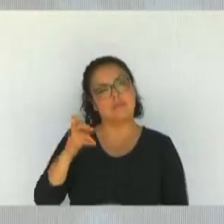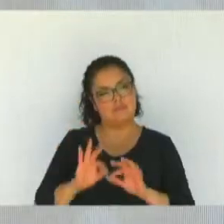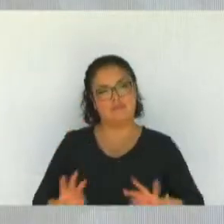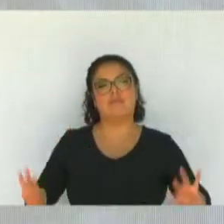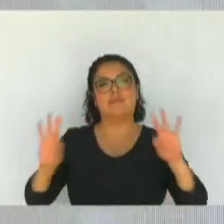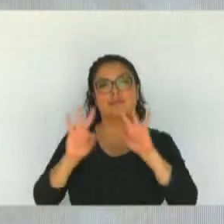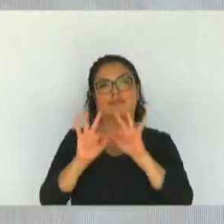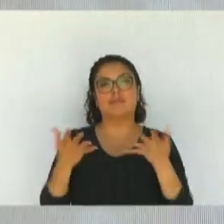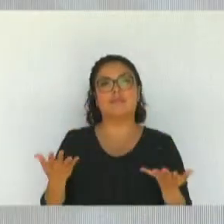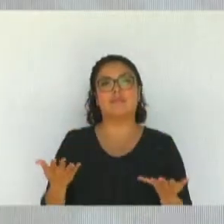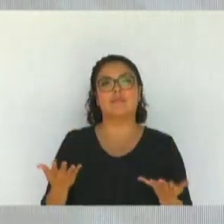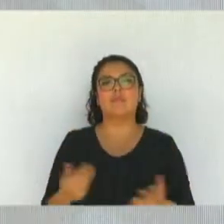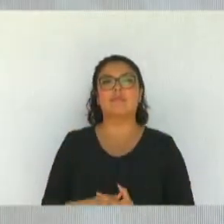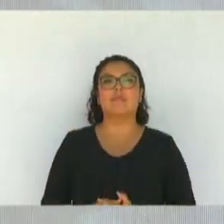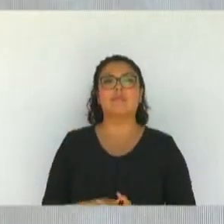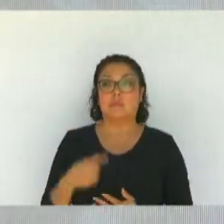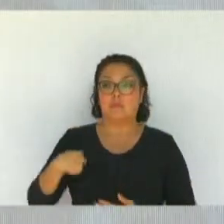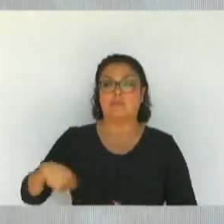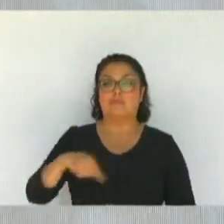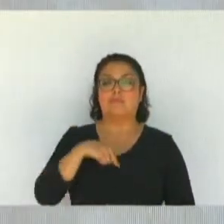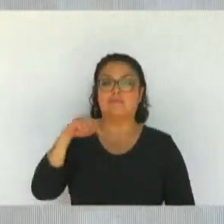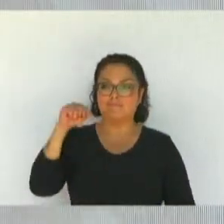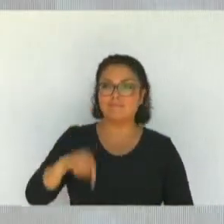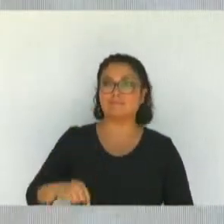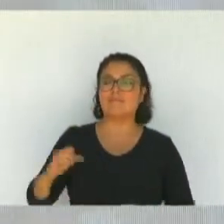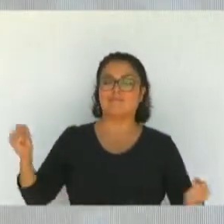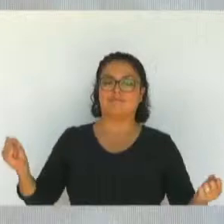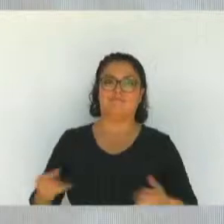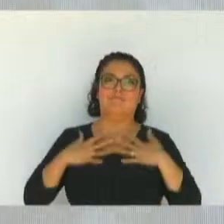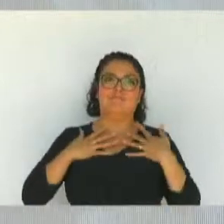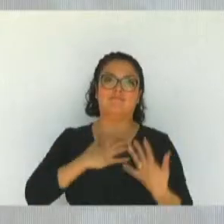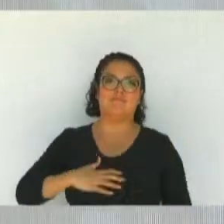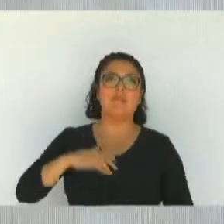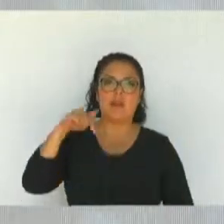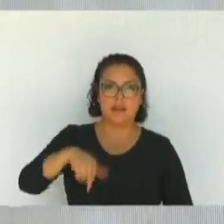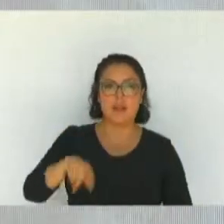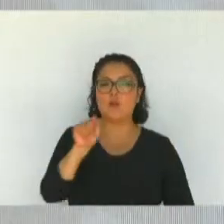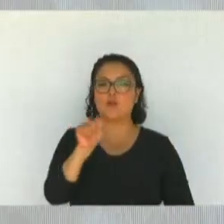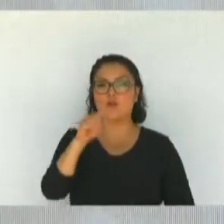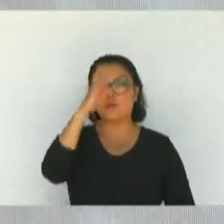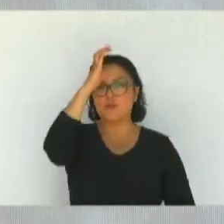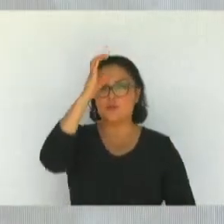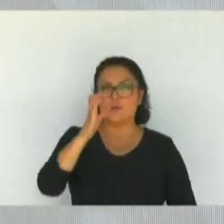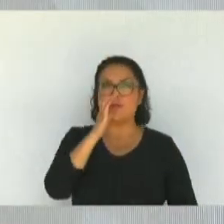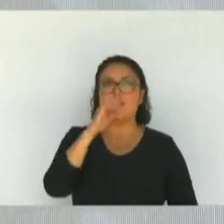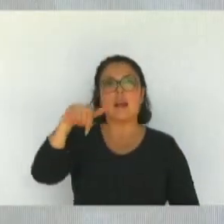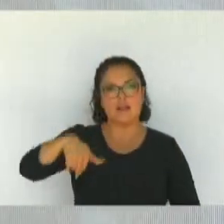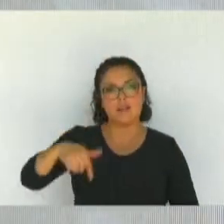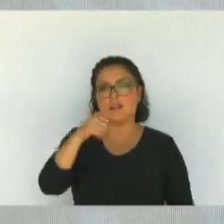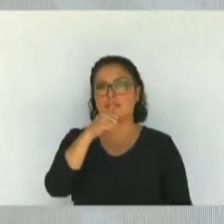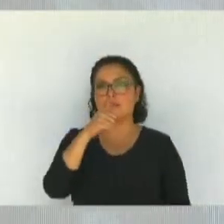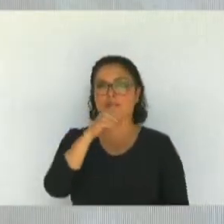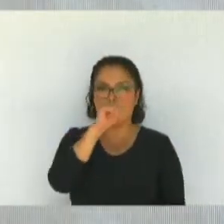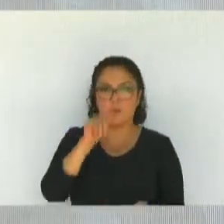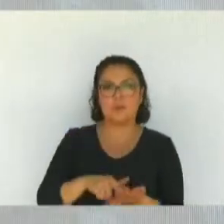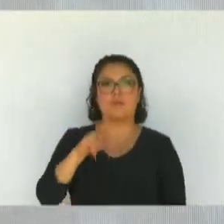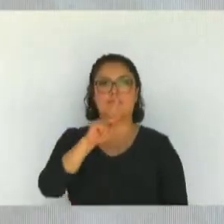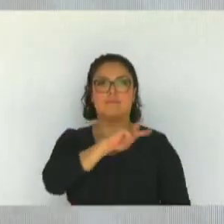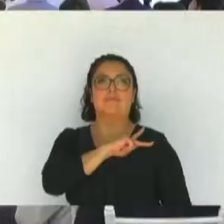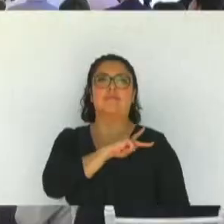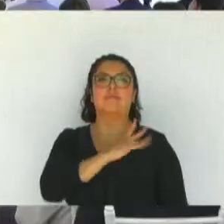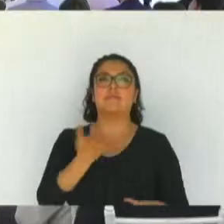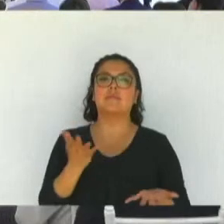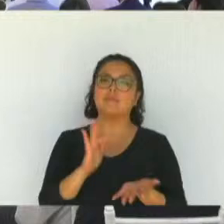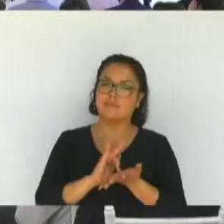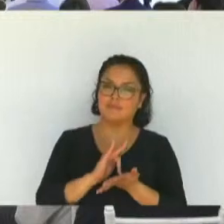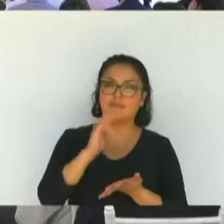Y por eso es tan estimulante estar aquí hoy en Torreón, aquí en Coahuila, aquí en Peñoles y sobre todo con esta amplísima